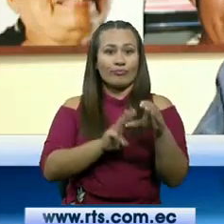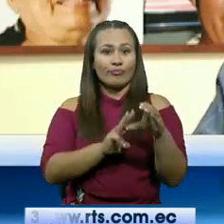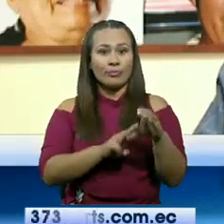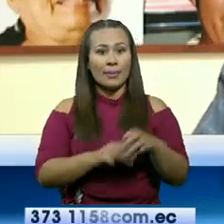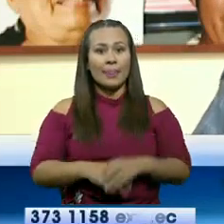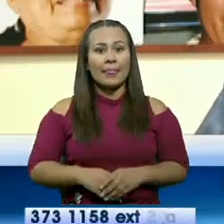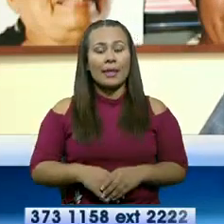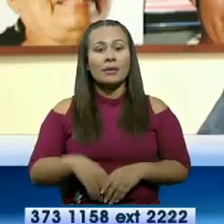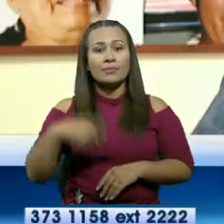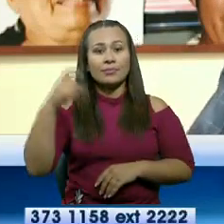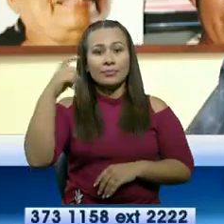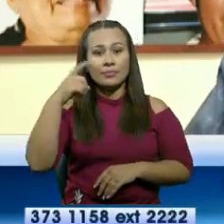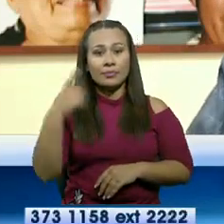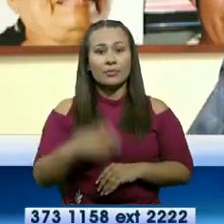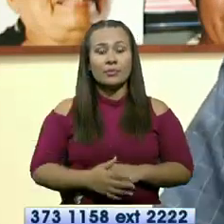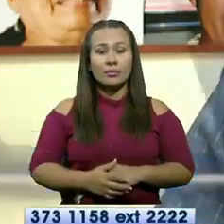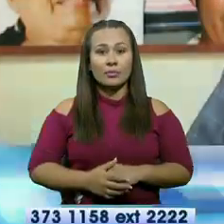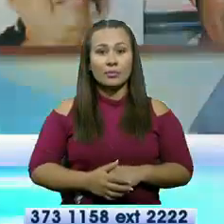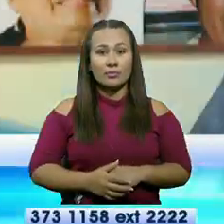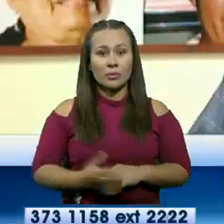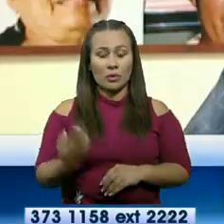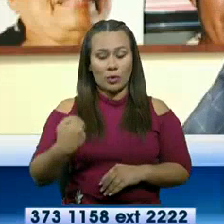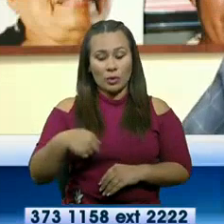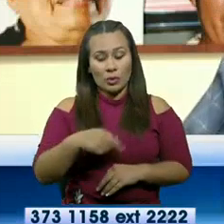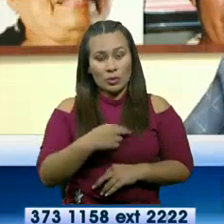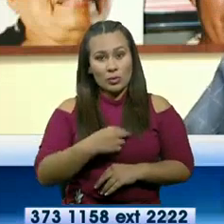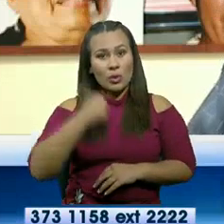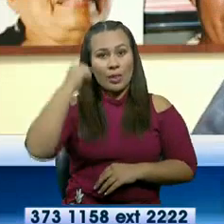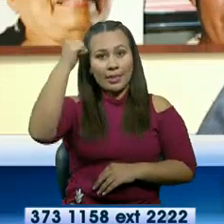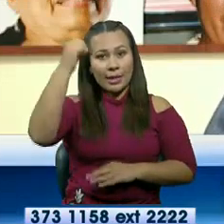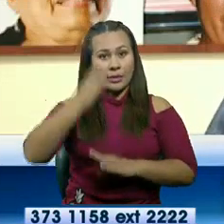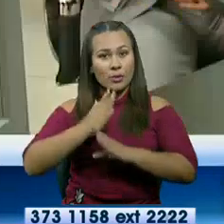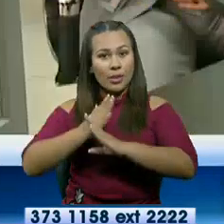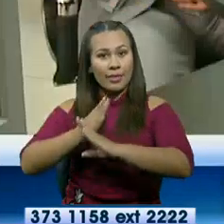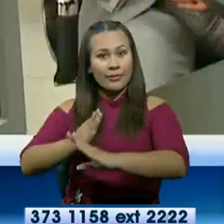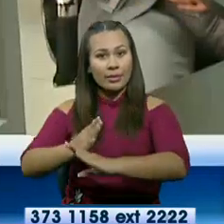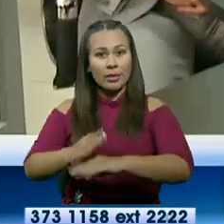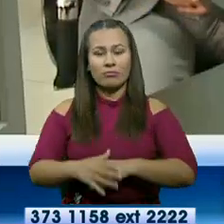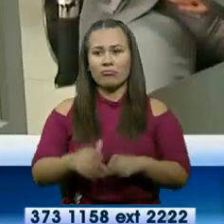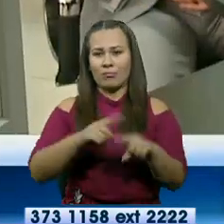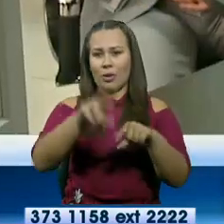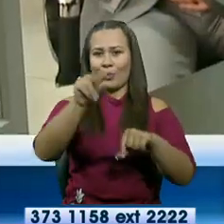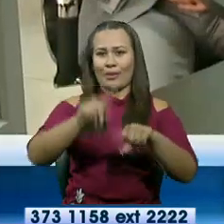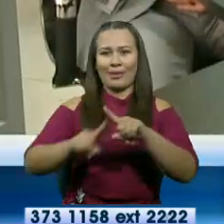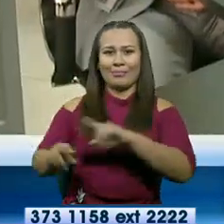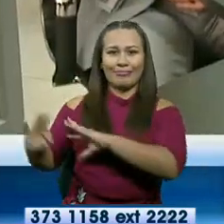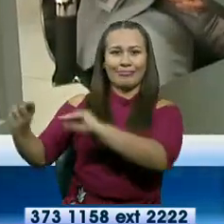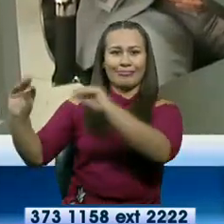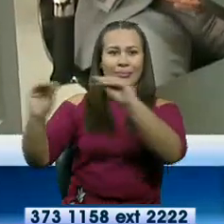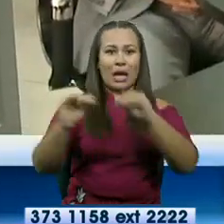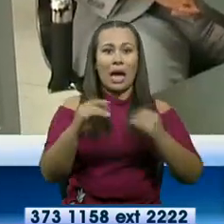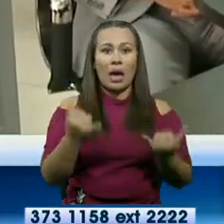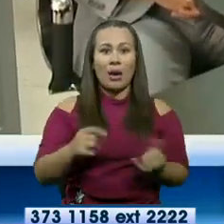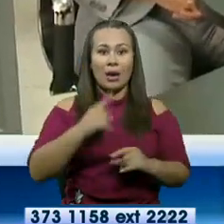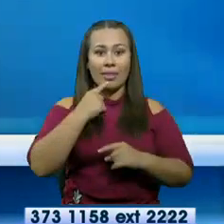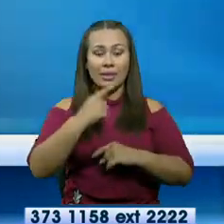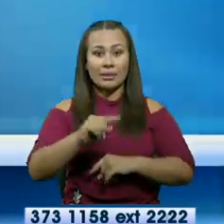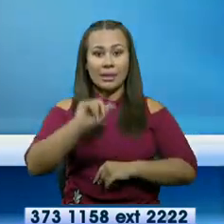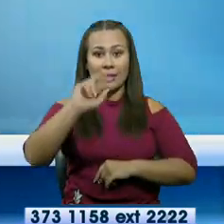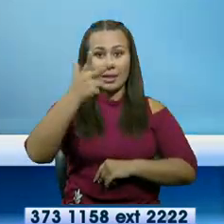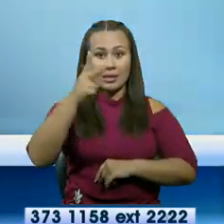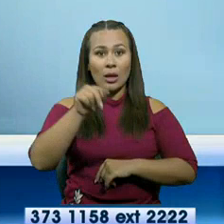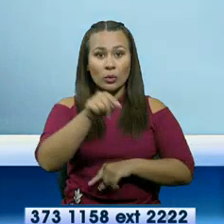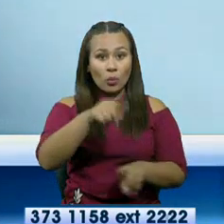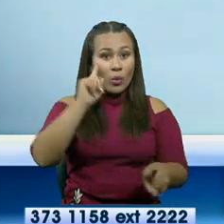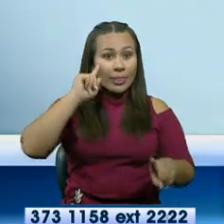en el juicio político deberíamos, en ese juicio político nosotros tenemos nuestro derecho a la defensa. Debate que surge frente a la pregunta 3 que señala, ¿está